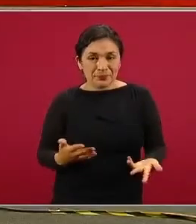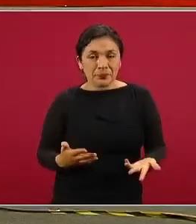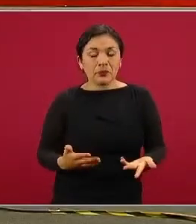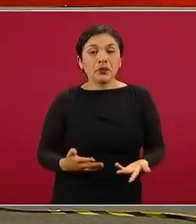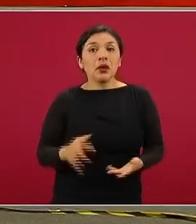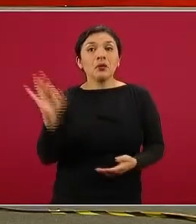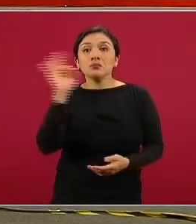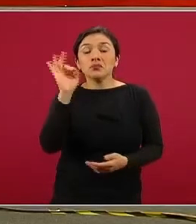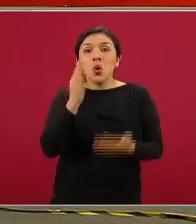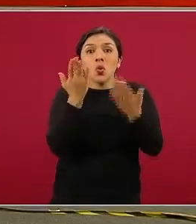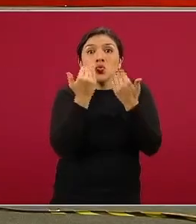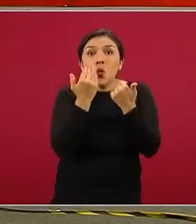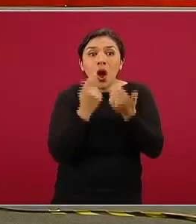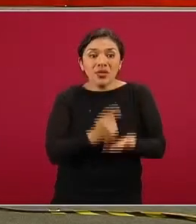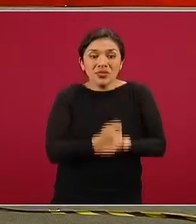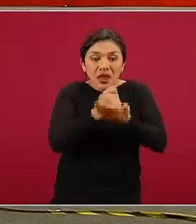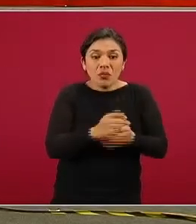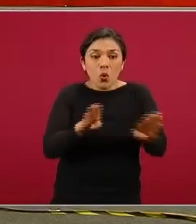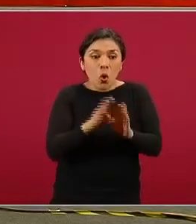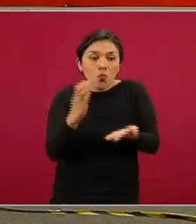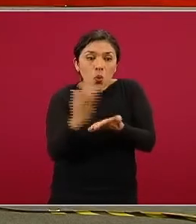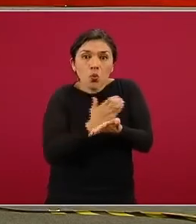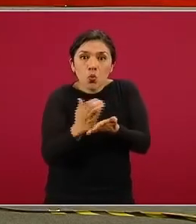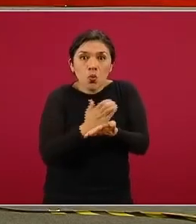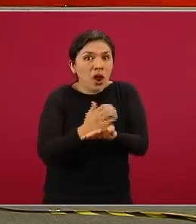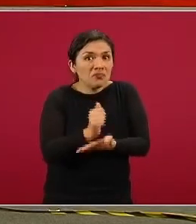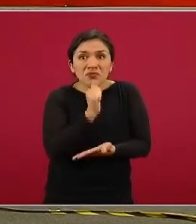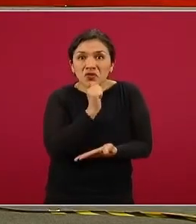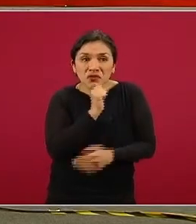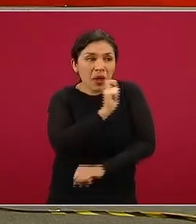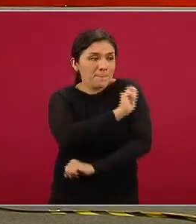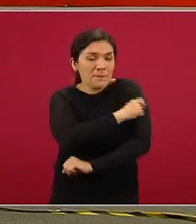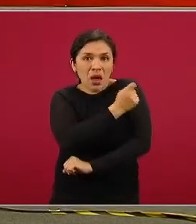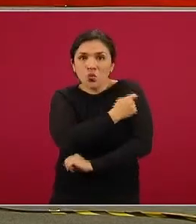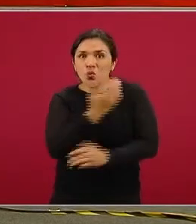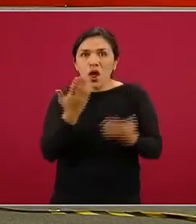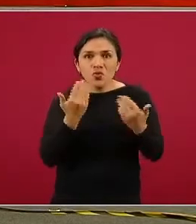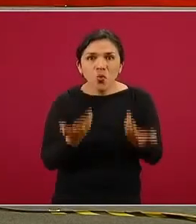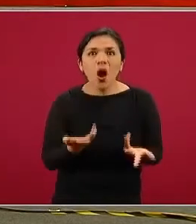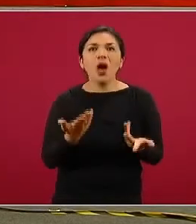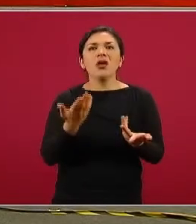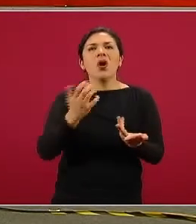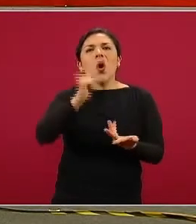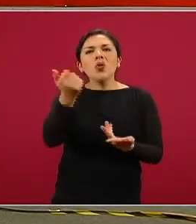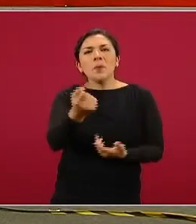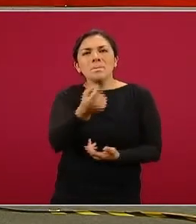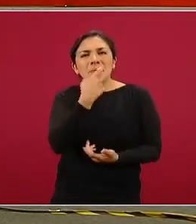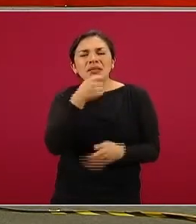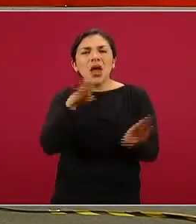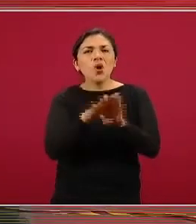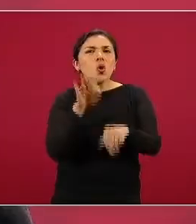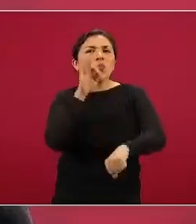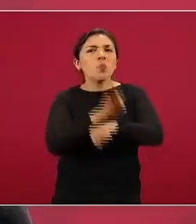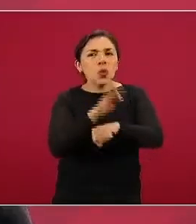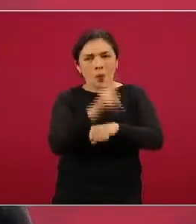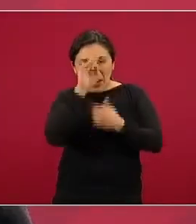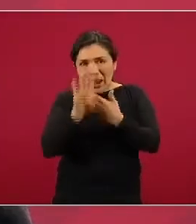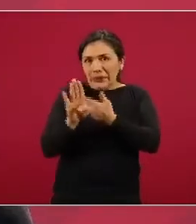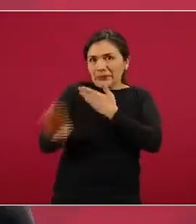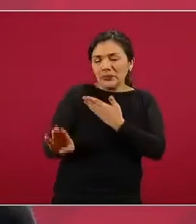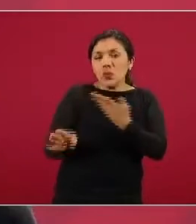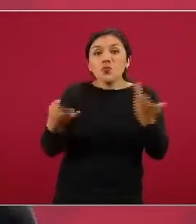En ausencia de tratamientos específicos o de vacunas o de otros mecanismos de